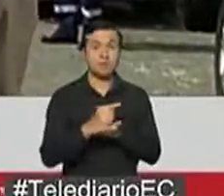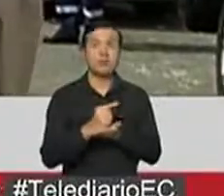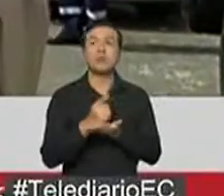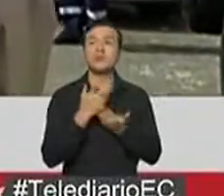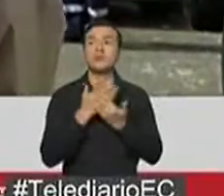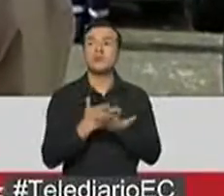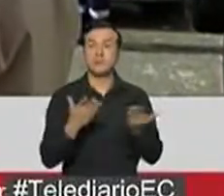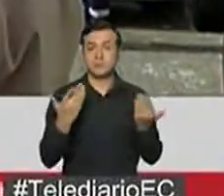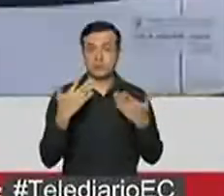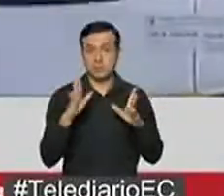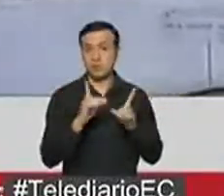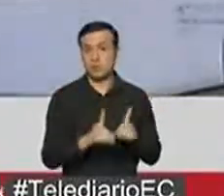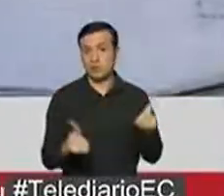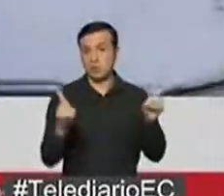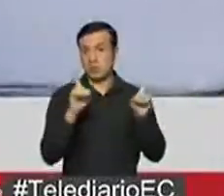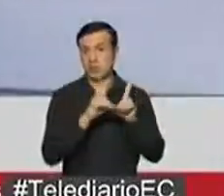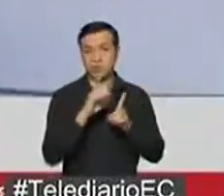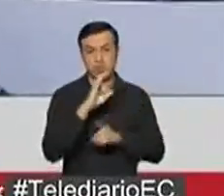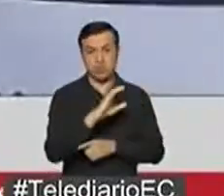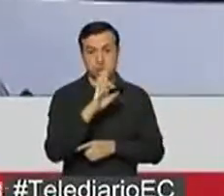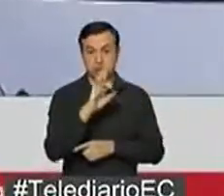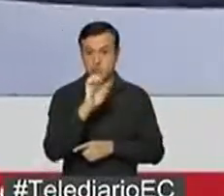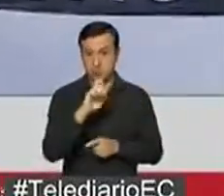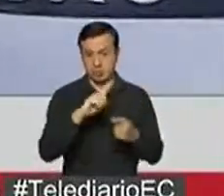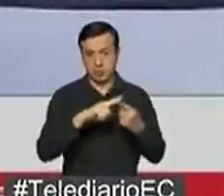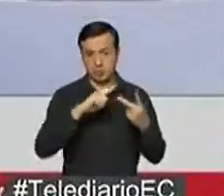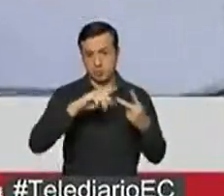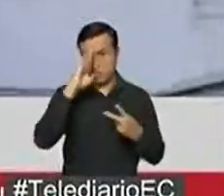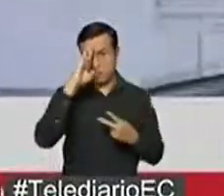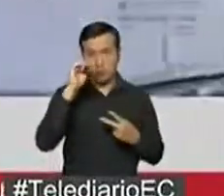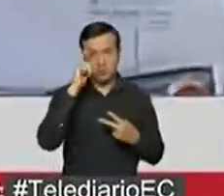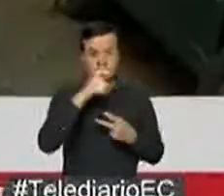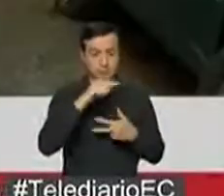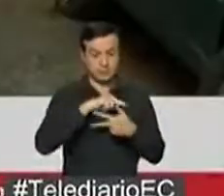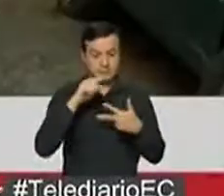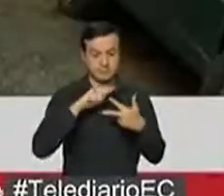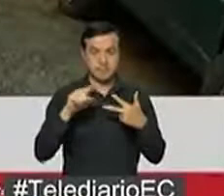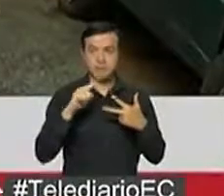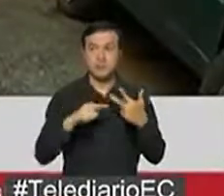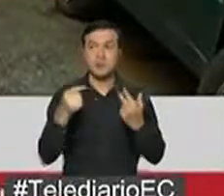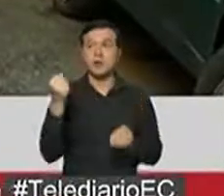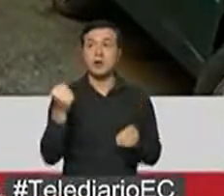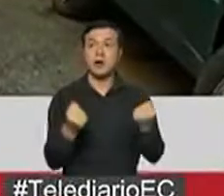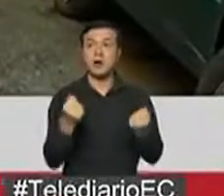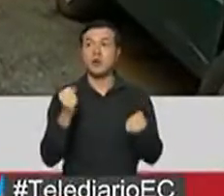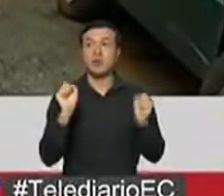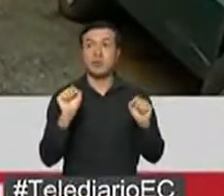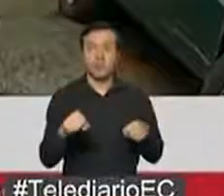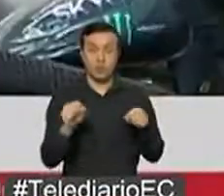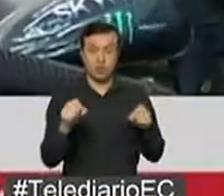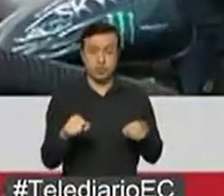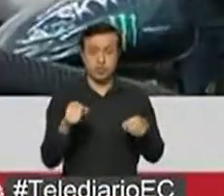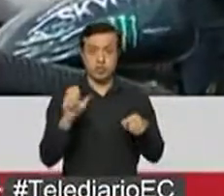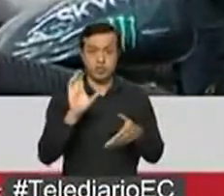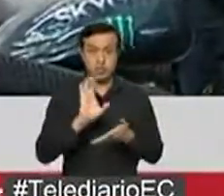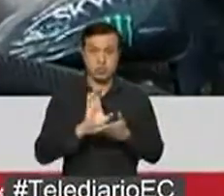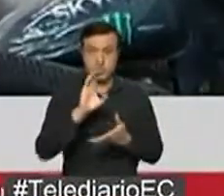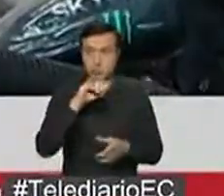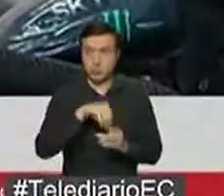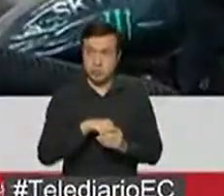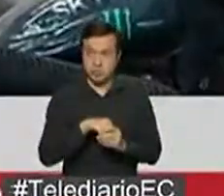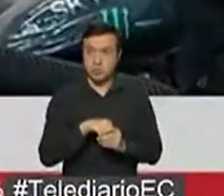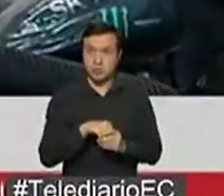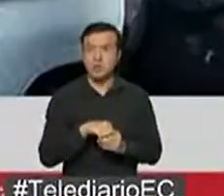cotejado la base de datos de cc.oo policía y fiscalía para detectar vehículos y motos que están en centros de retención